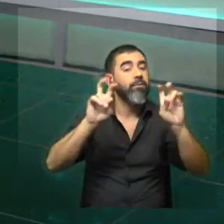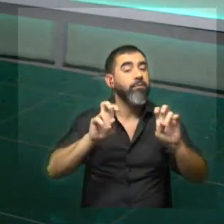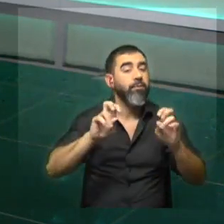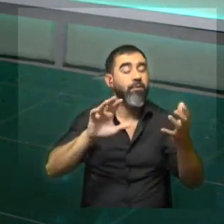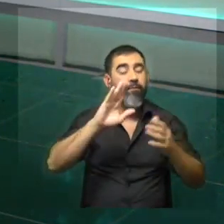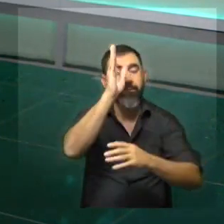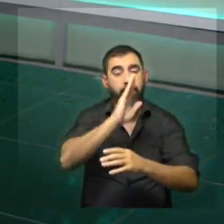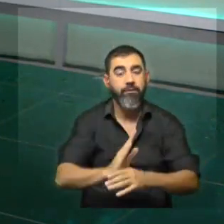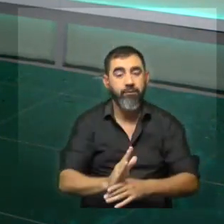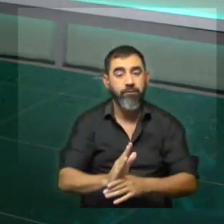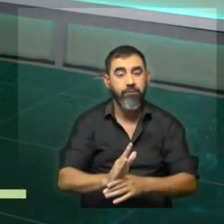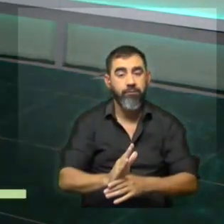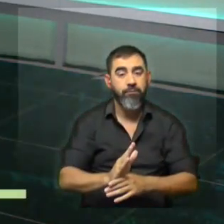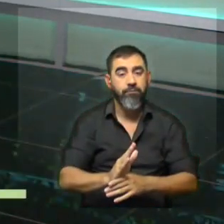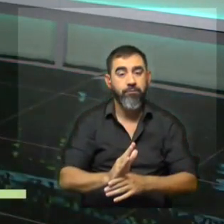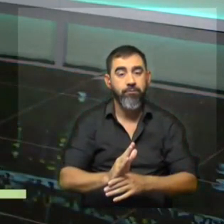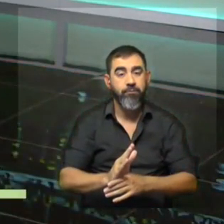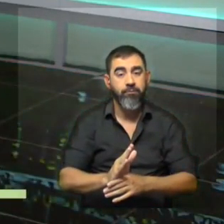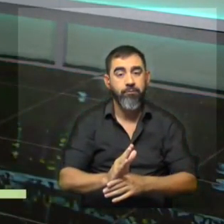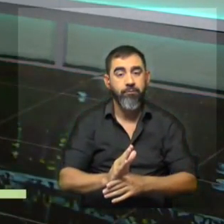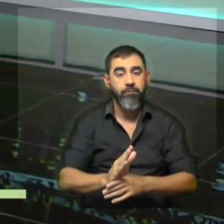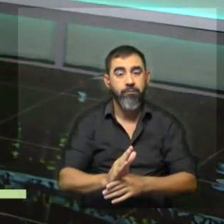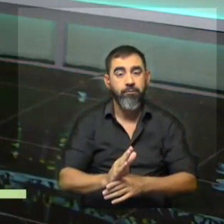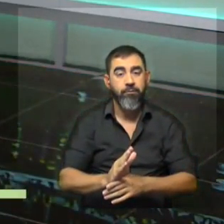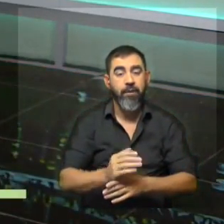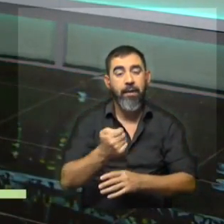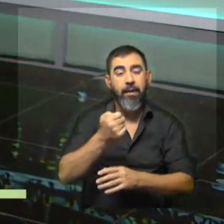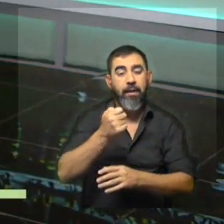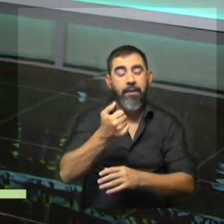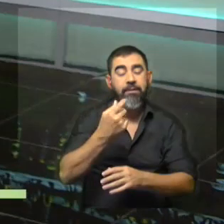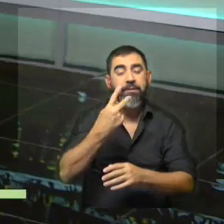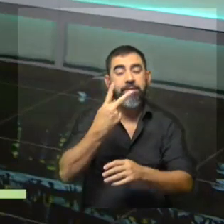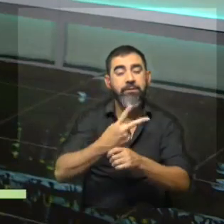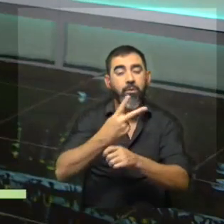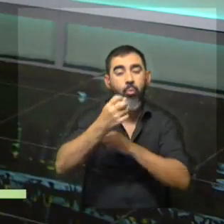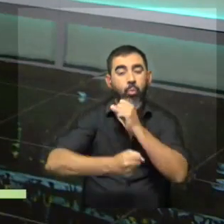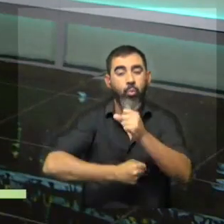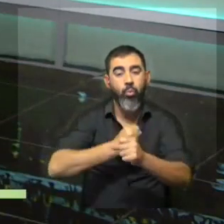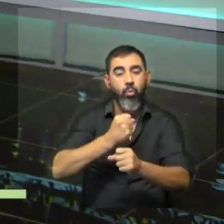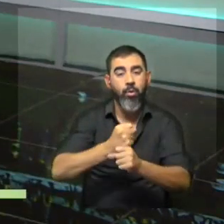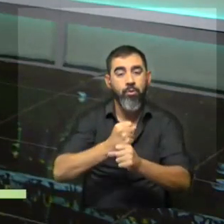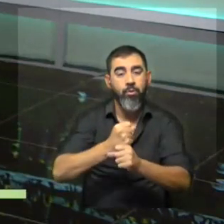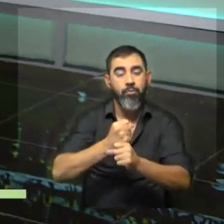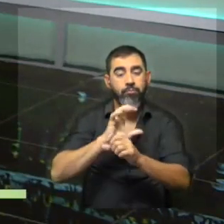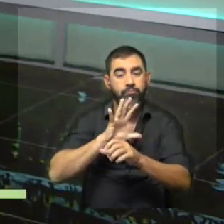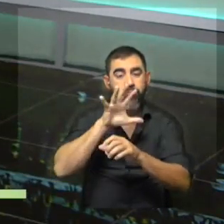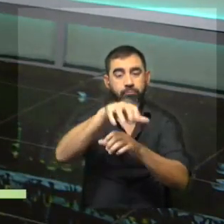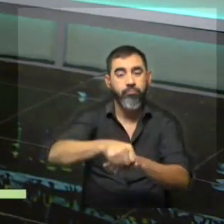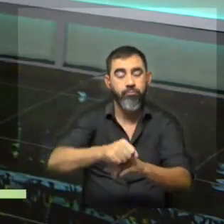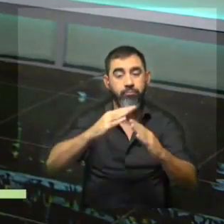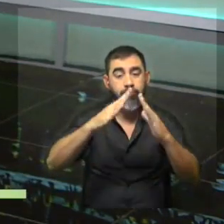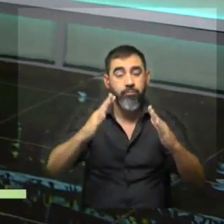lo que ocurrió en Brasil tras cumplirse vamos a recordar casi el segundo año de asalto al